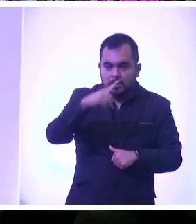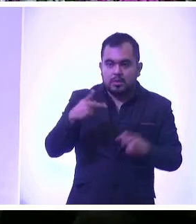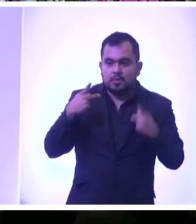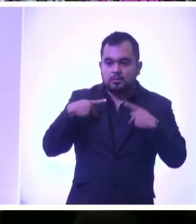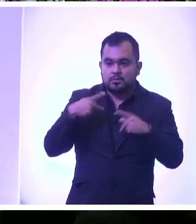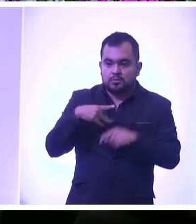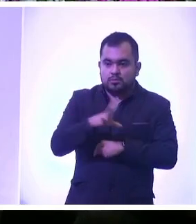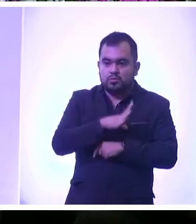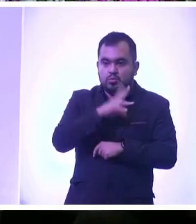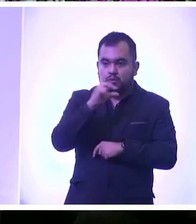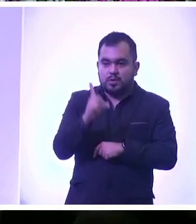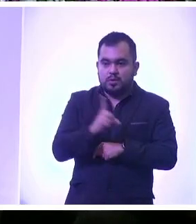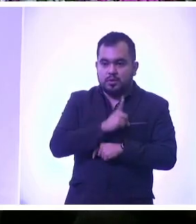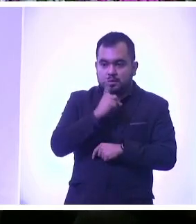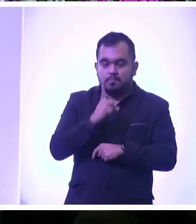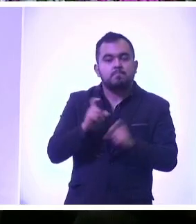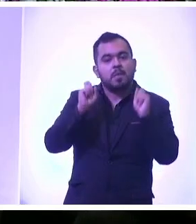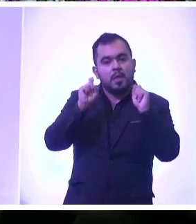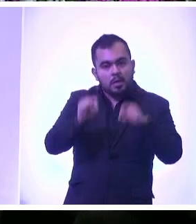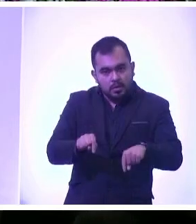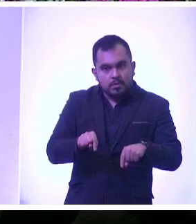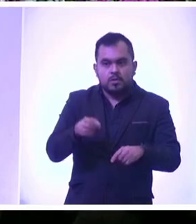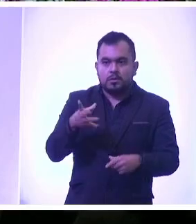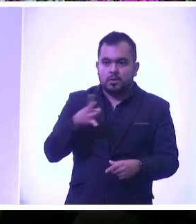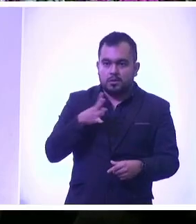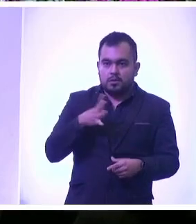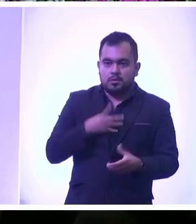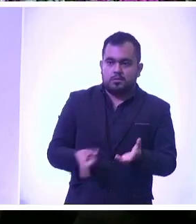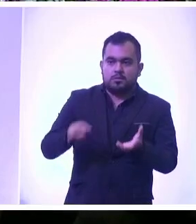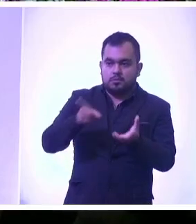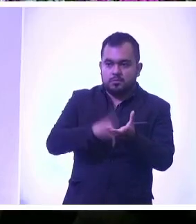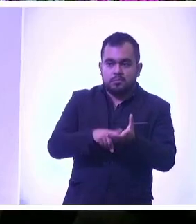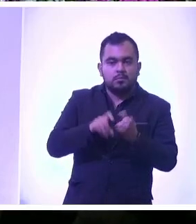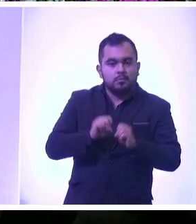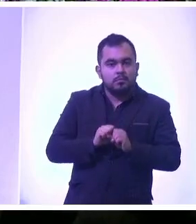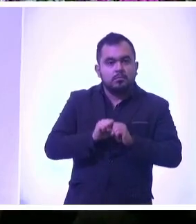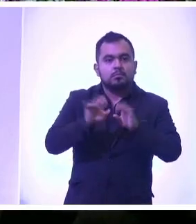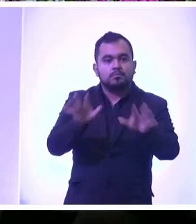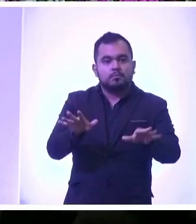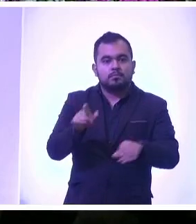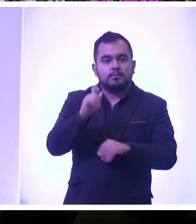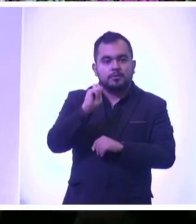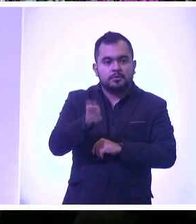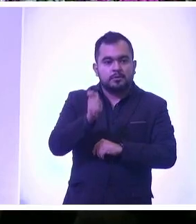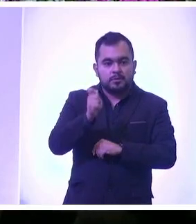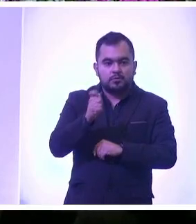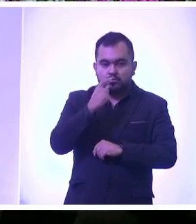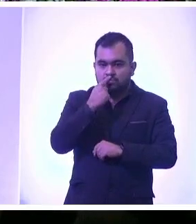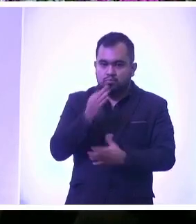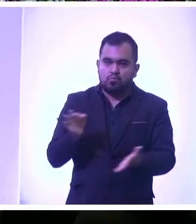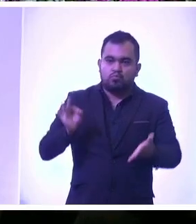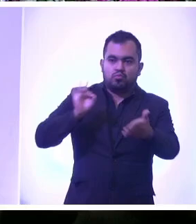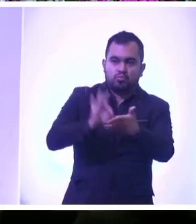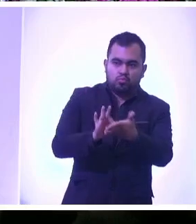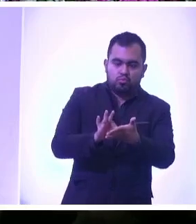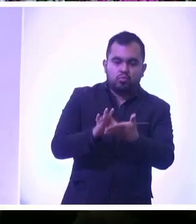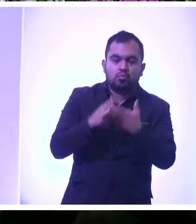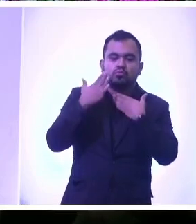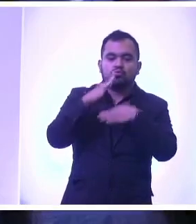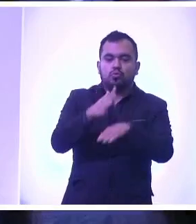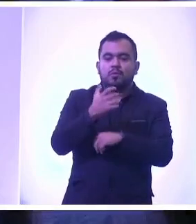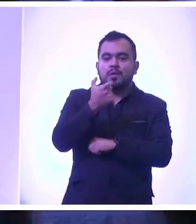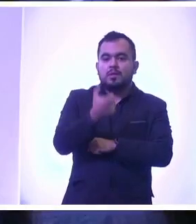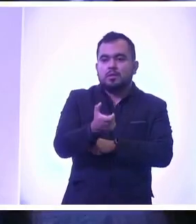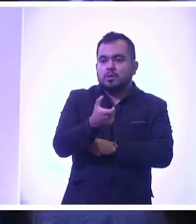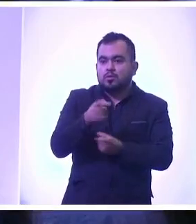eh aquí Precisamente es donde yo les pongo eh eh el el punto No el dinero a dónde lo